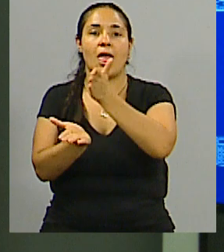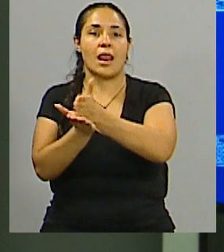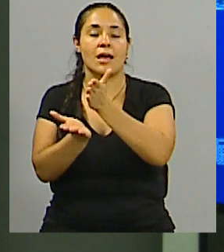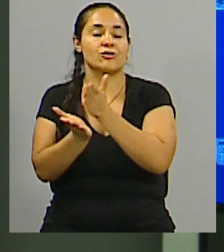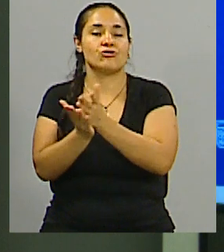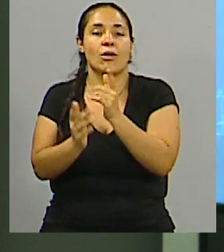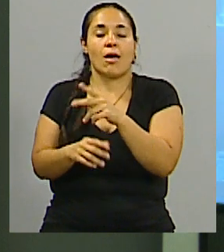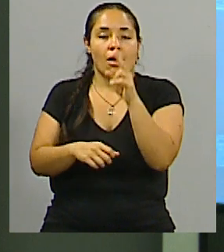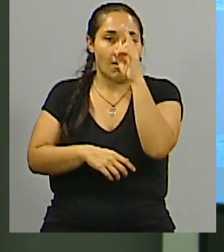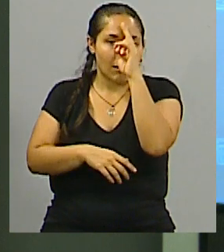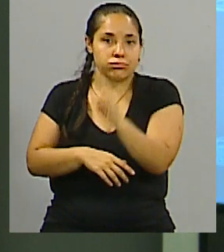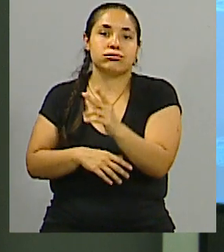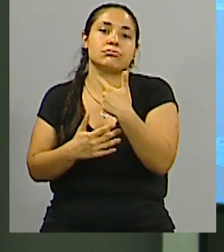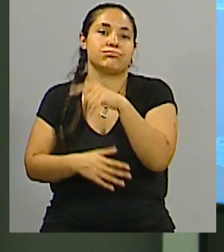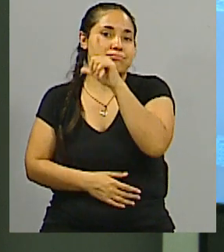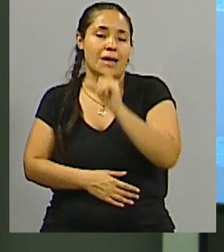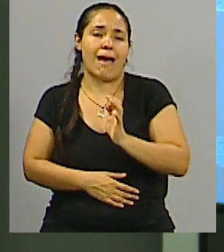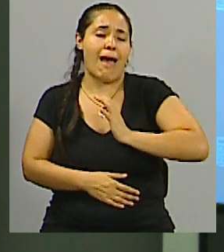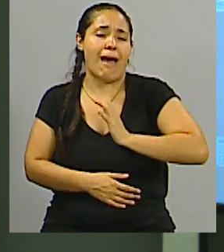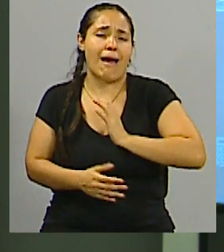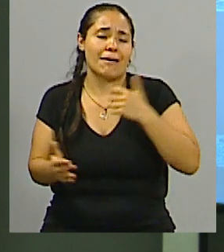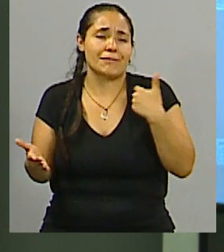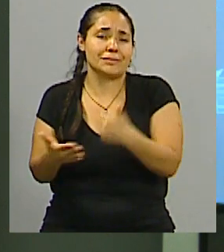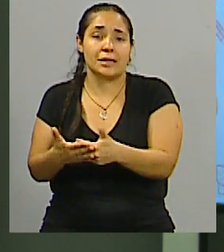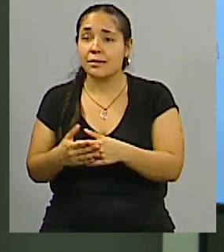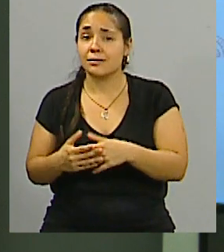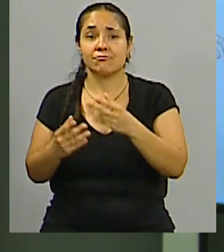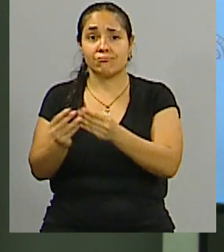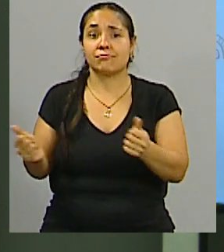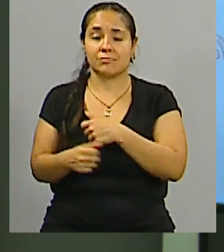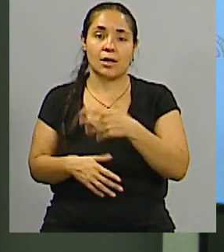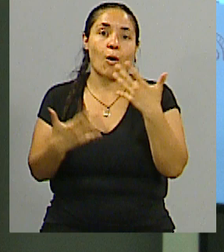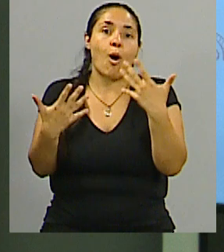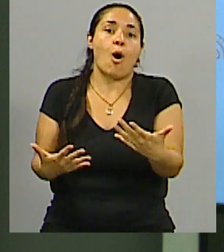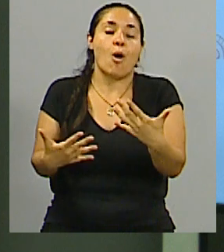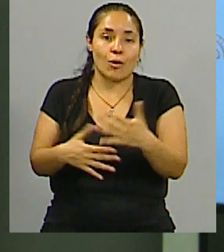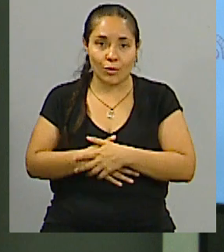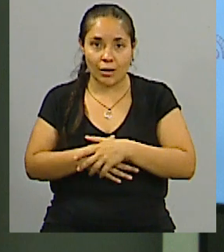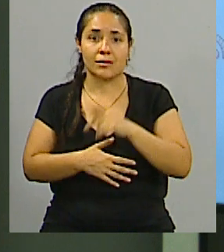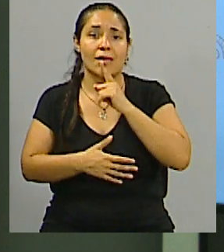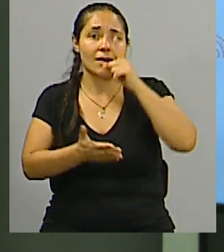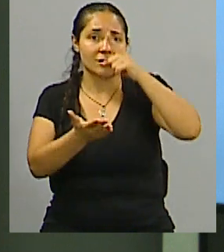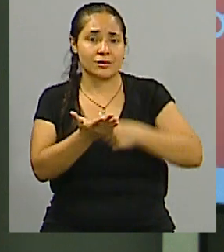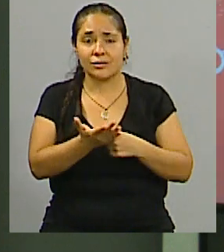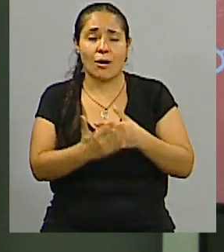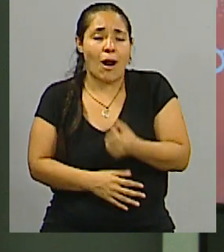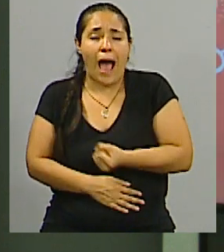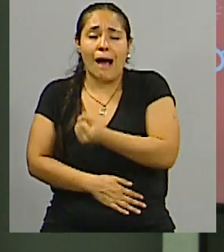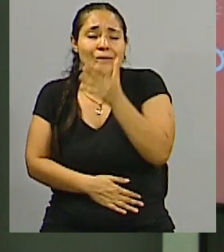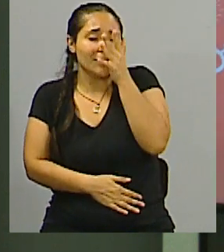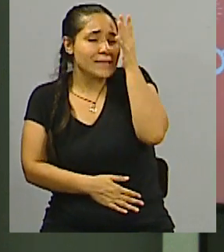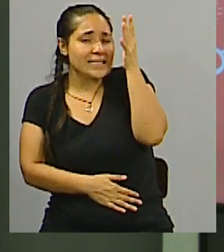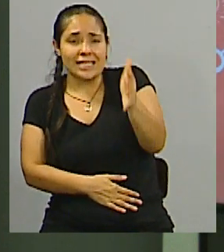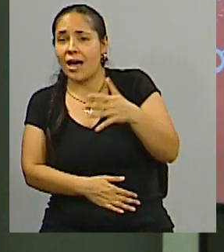que lleva décadas en nuestro país. Entonces, es absolutamente lógico que para aplicar semejante ajustazo